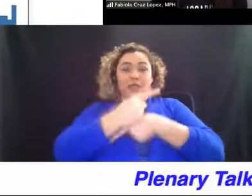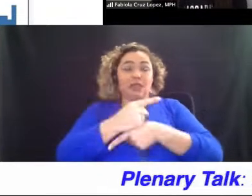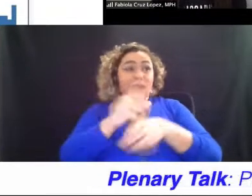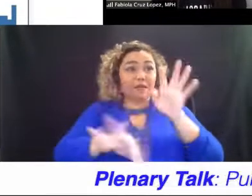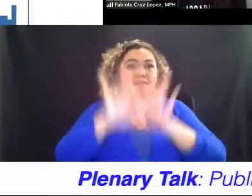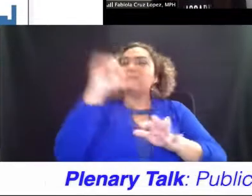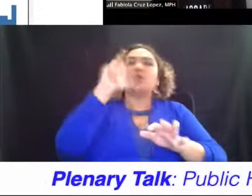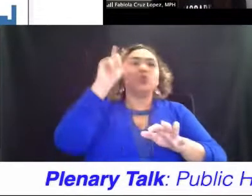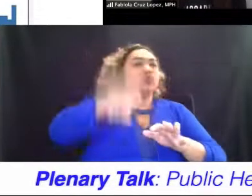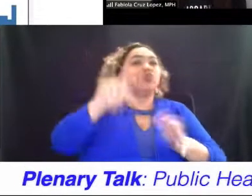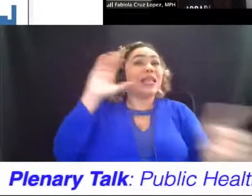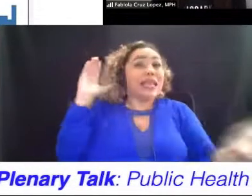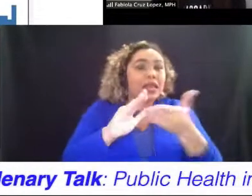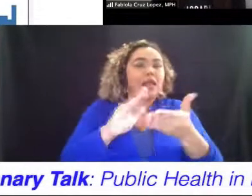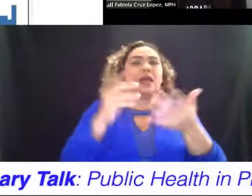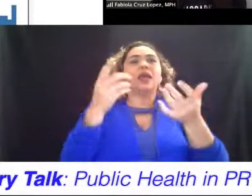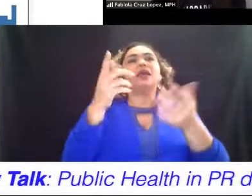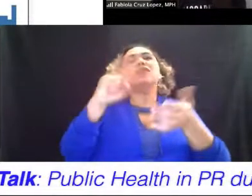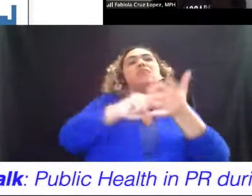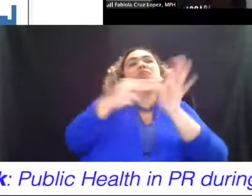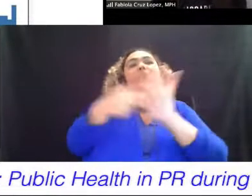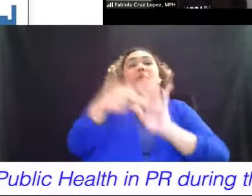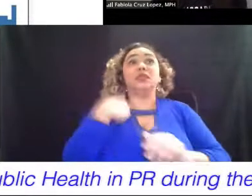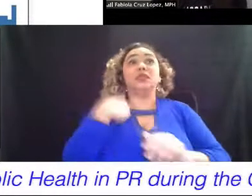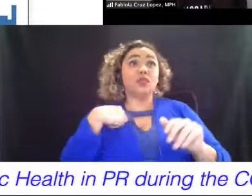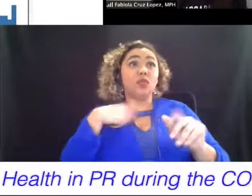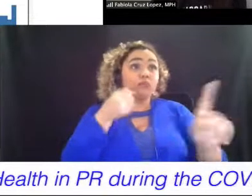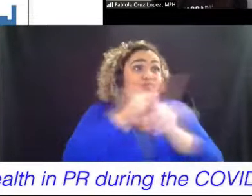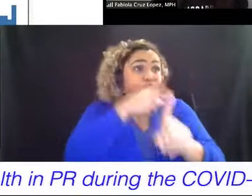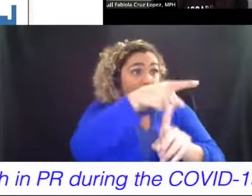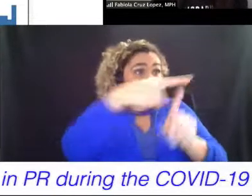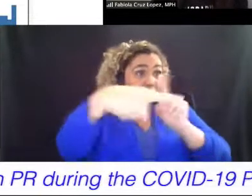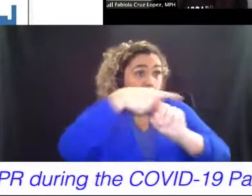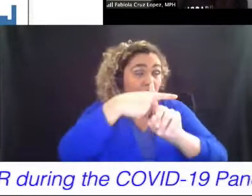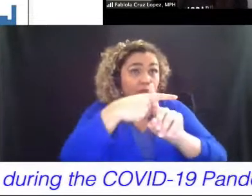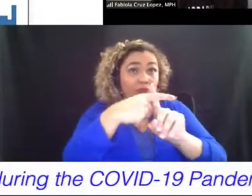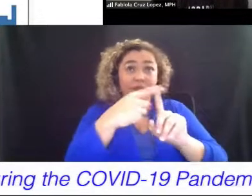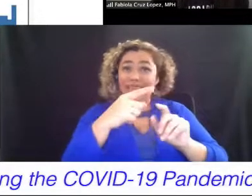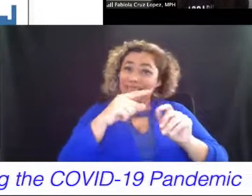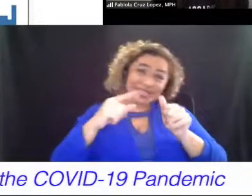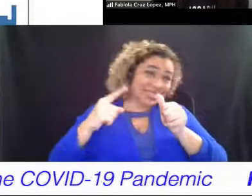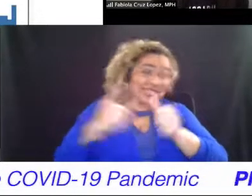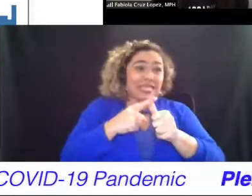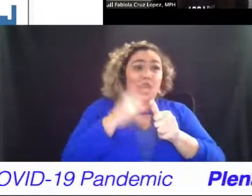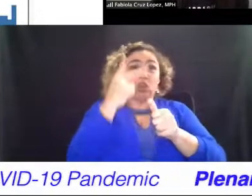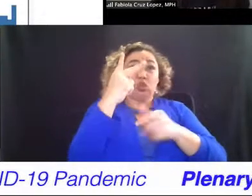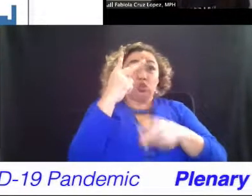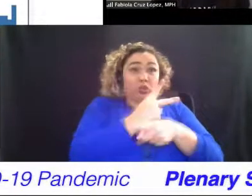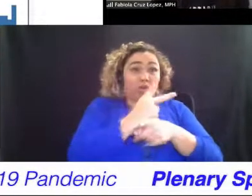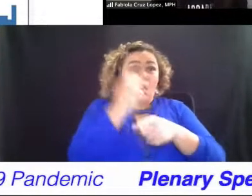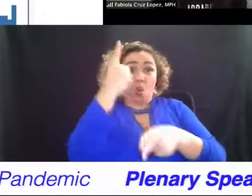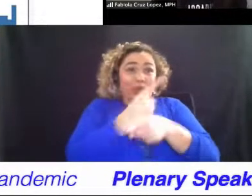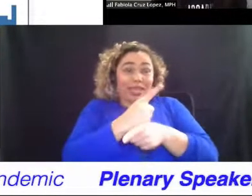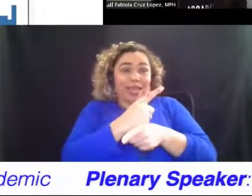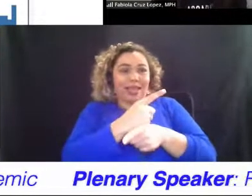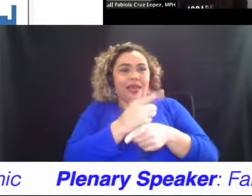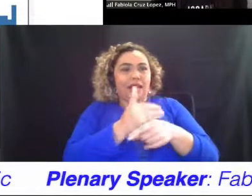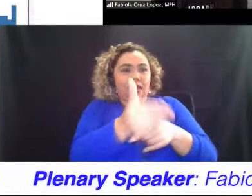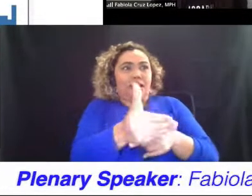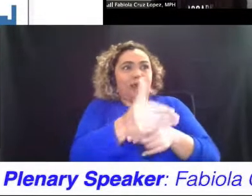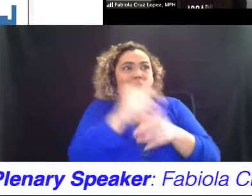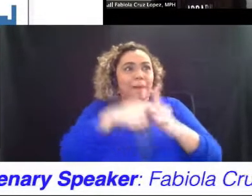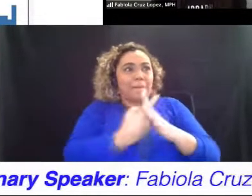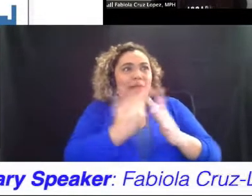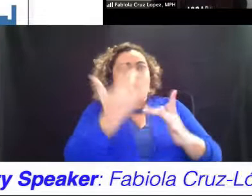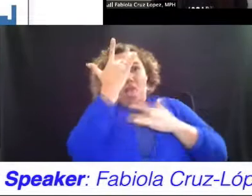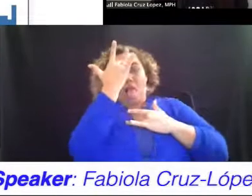debe ser así. Nosotros debemos estar investigando esos casos en al menos 2 días, un día, desde el comienzo de los